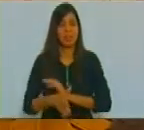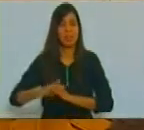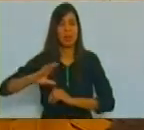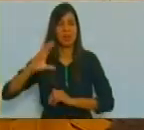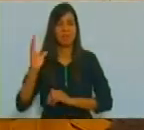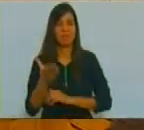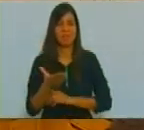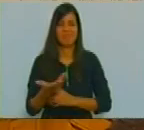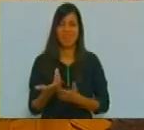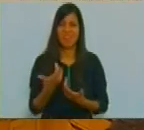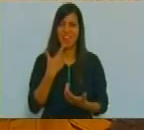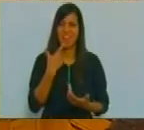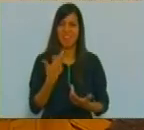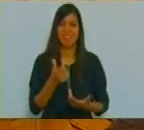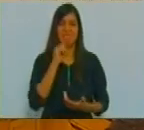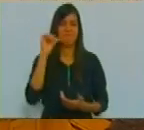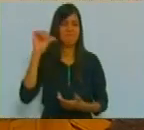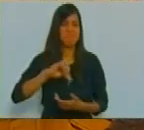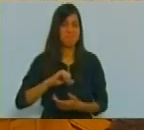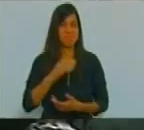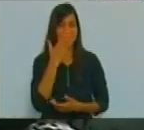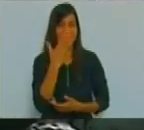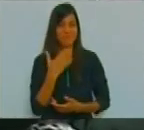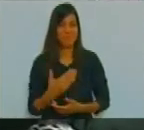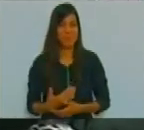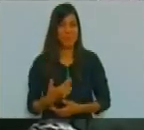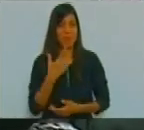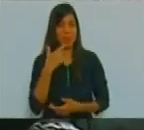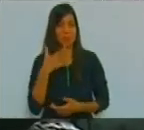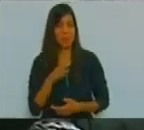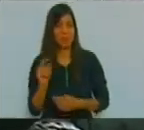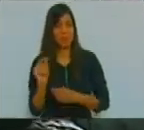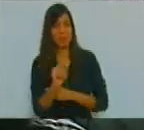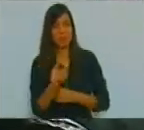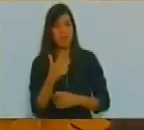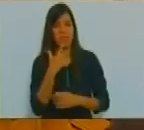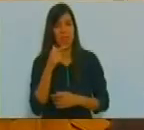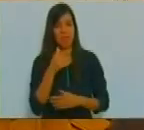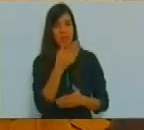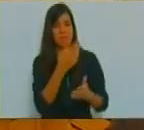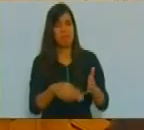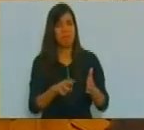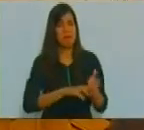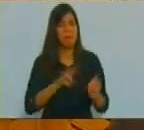inocuas la opción sancionador no sancionaron